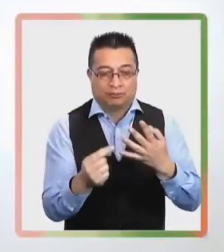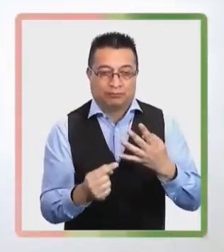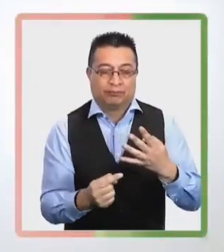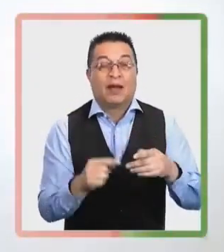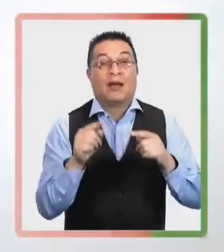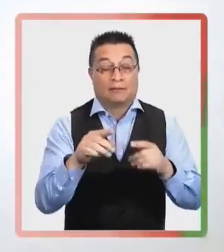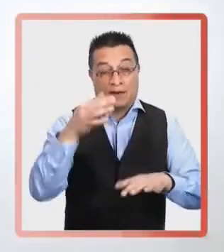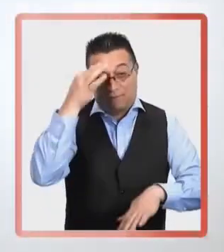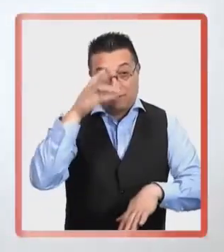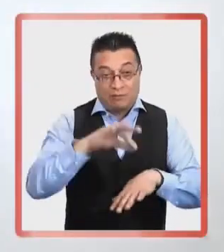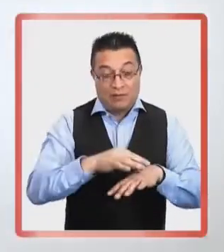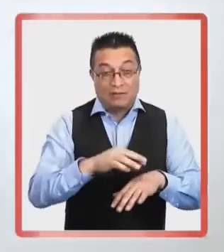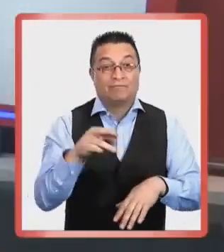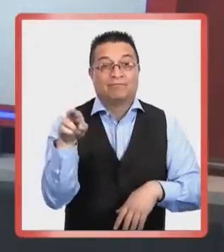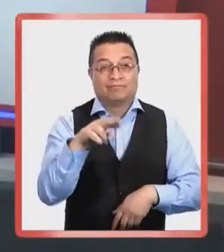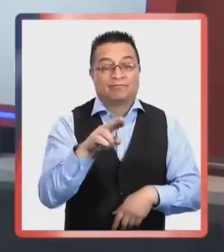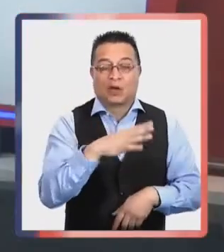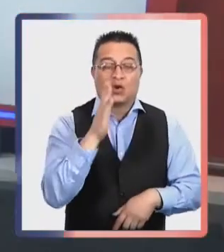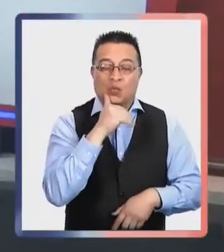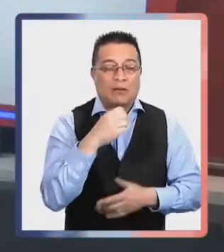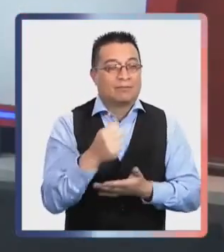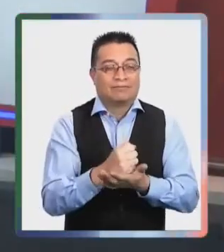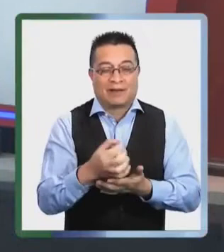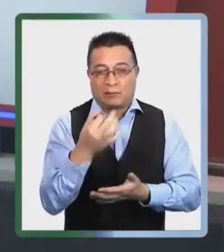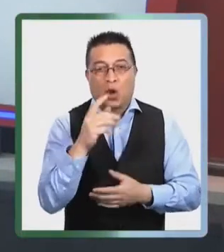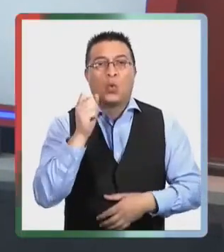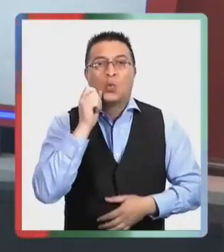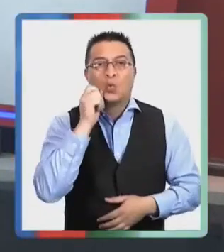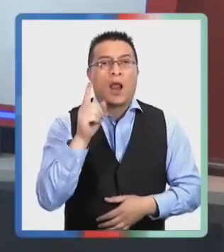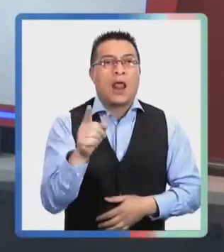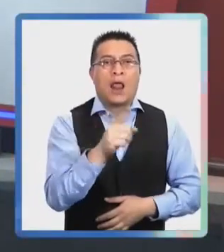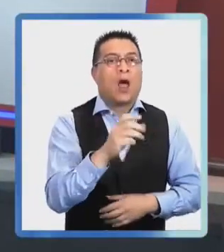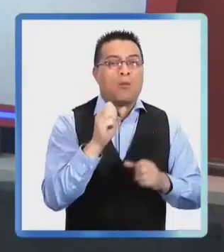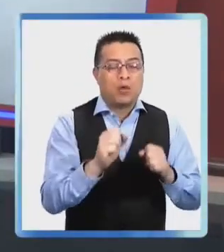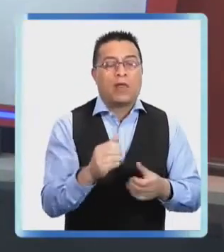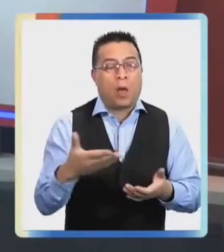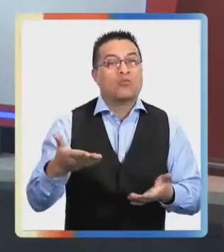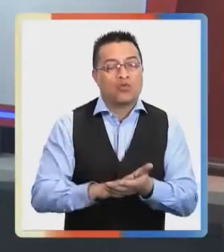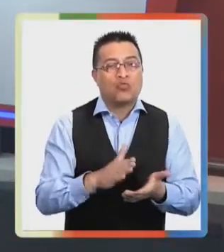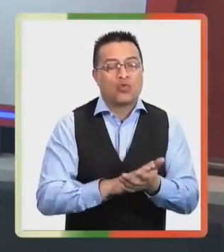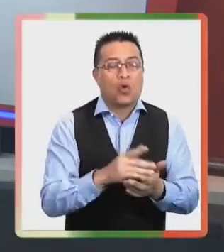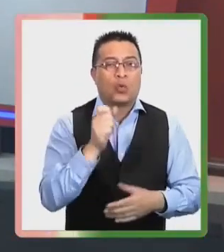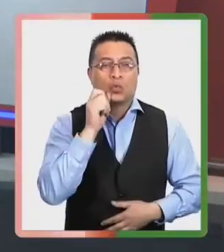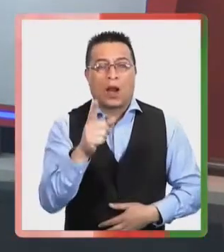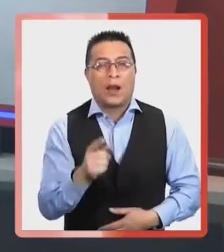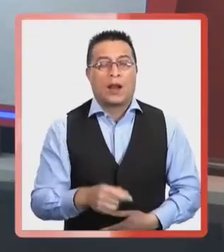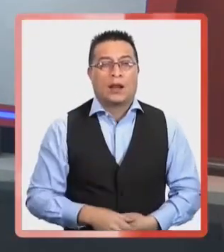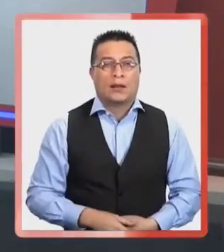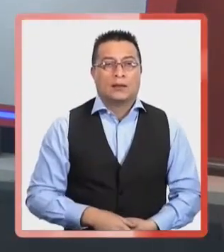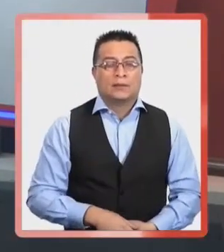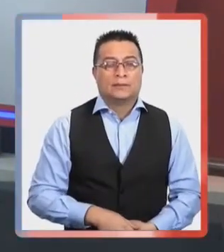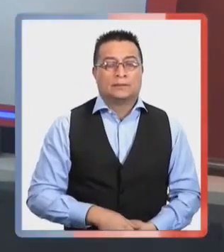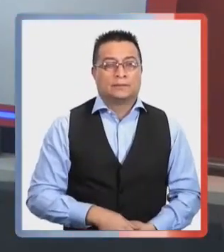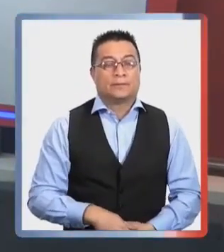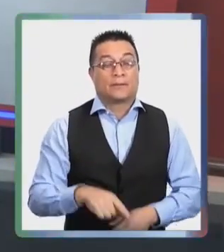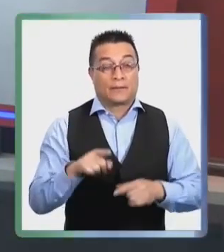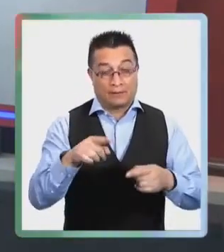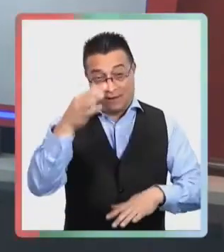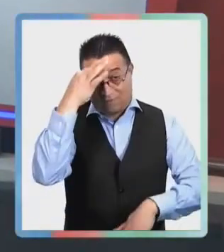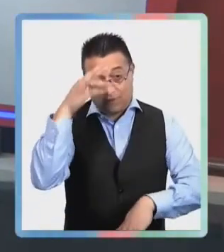lo que es el tratamiento que podemos ir indicando. Dijimos que es una enfermedad crónica, por lo tanto no tiene cura. ¿Y en qué casos muy infrecuentes puede ser mortal?